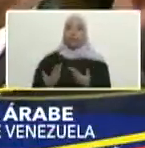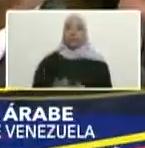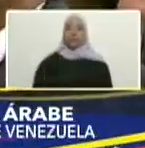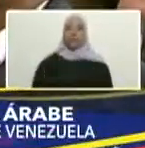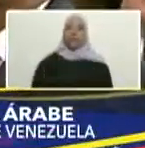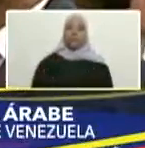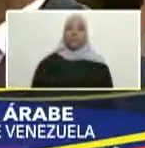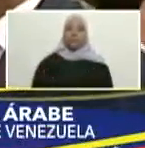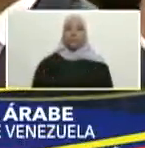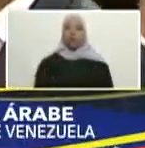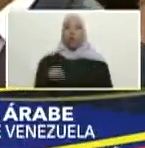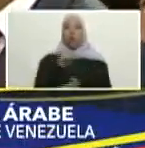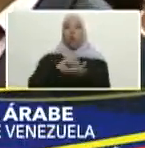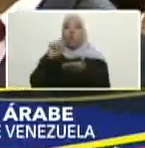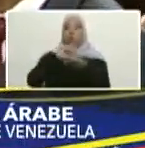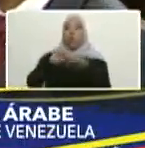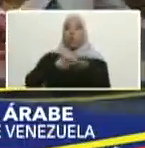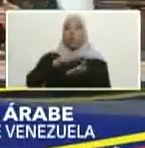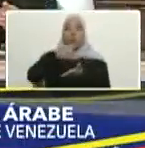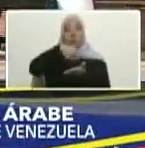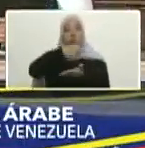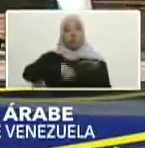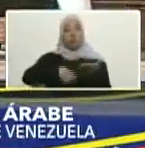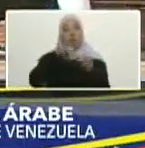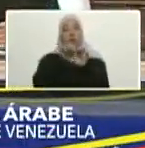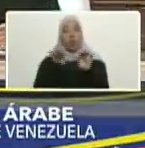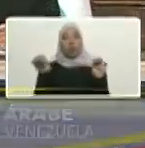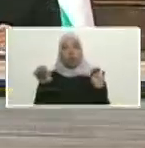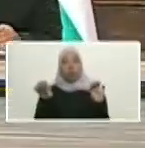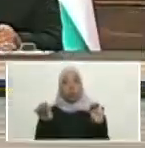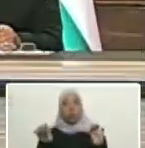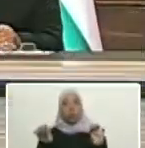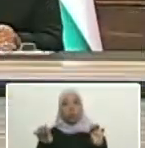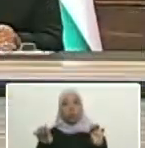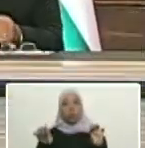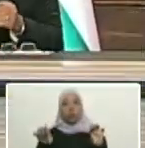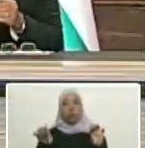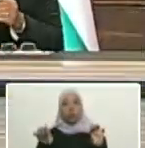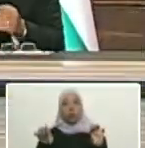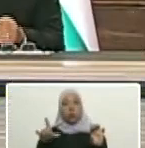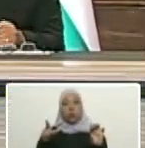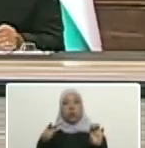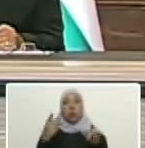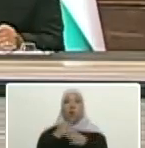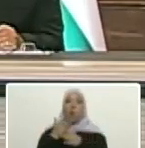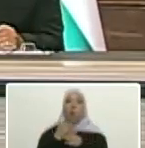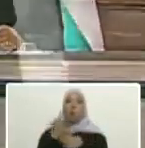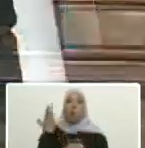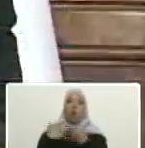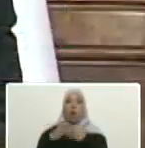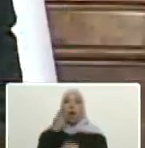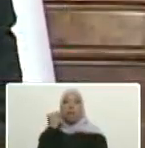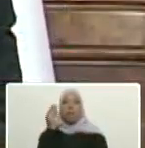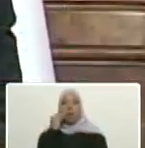Hemos firmado documentos para la cooperación en la educación, para compartir